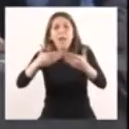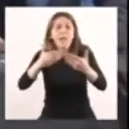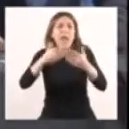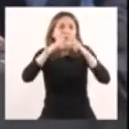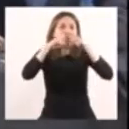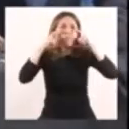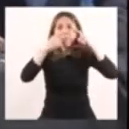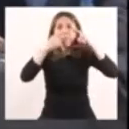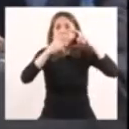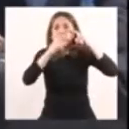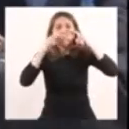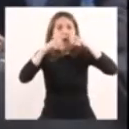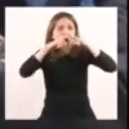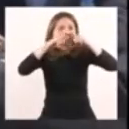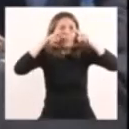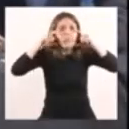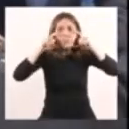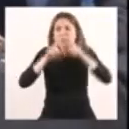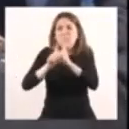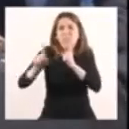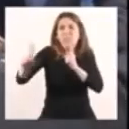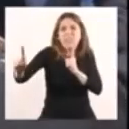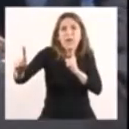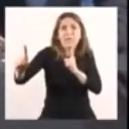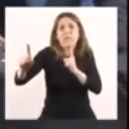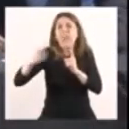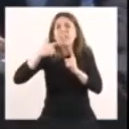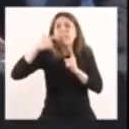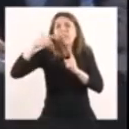nariz y nuestra boca, evitando los abrazos,